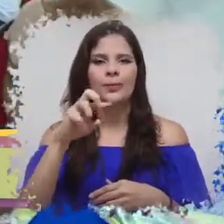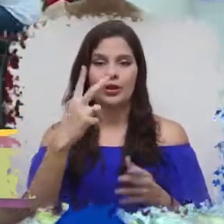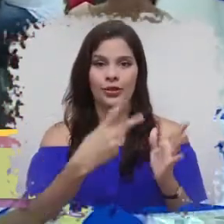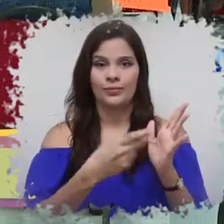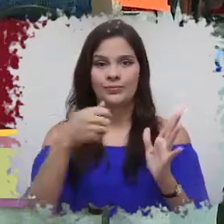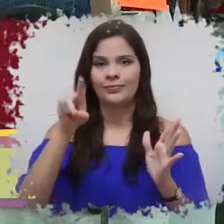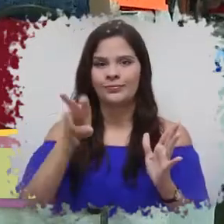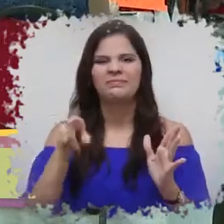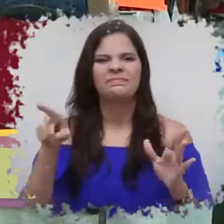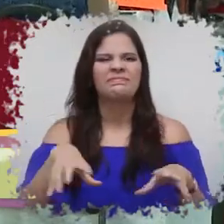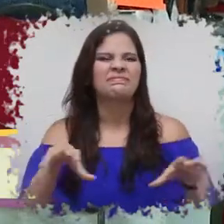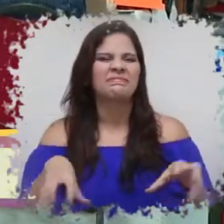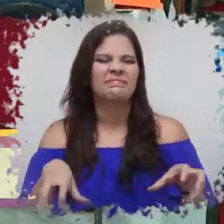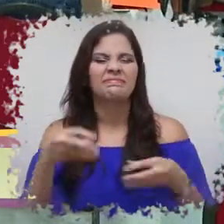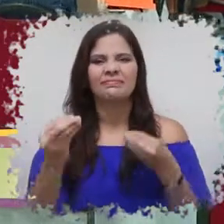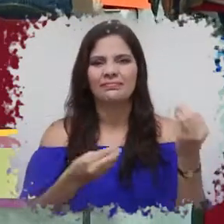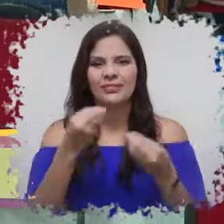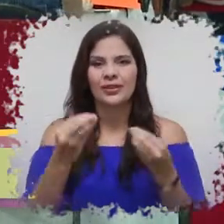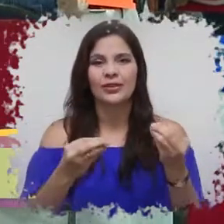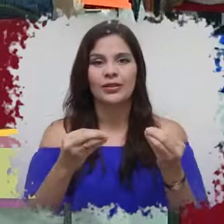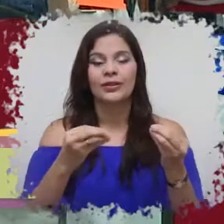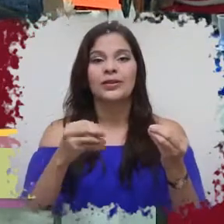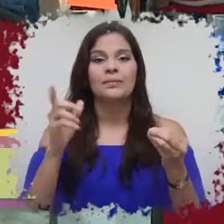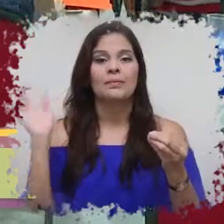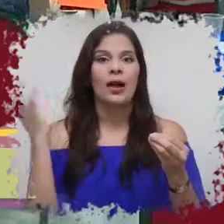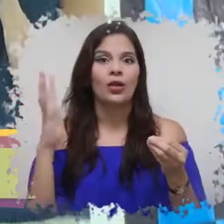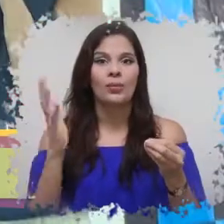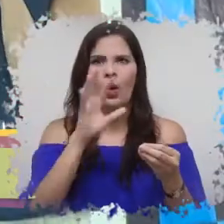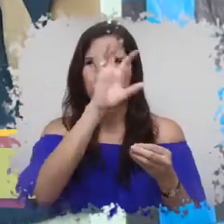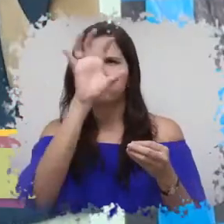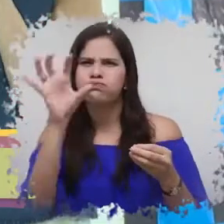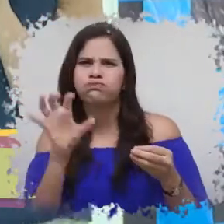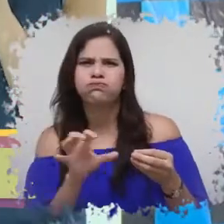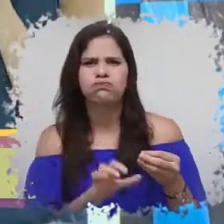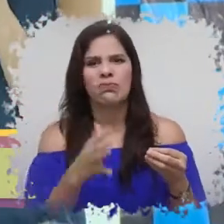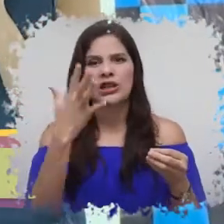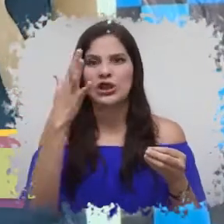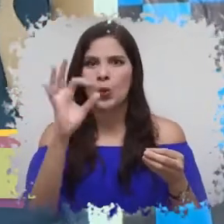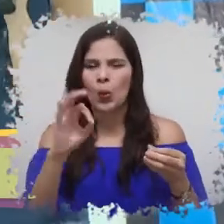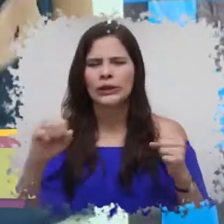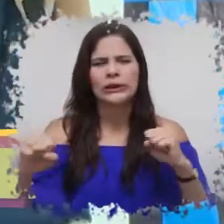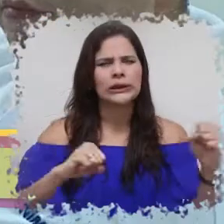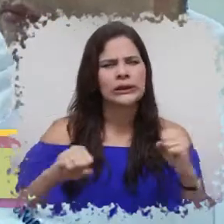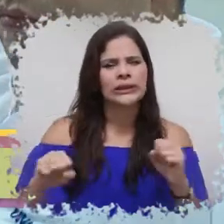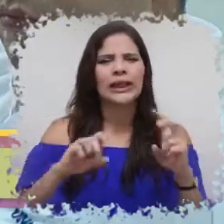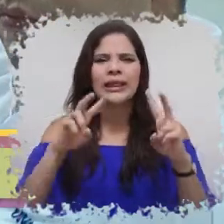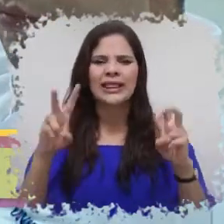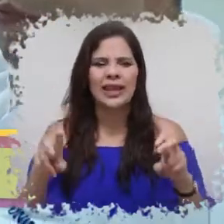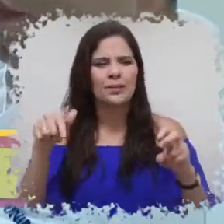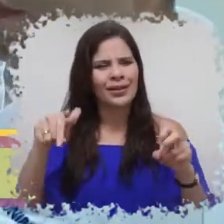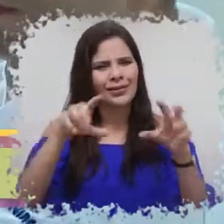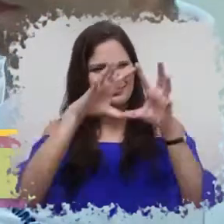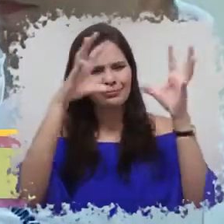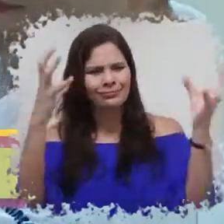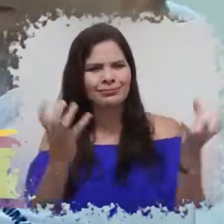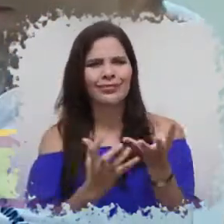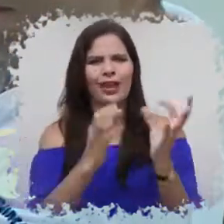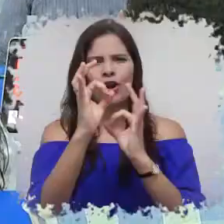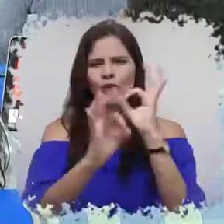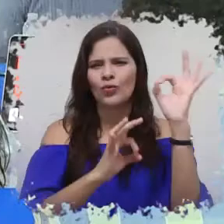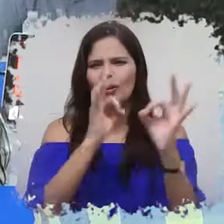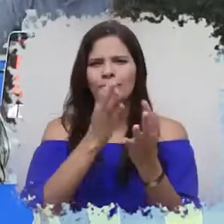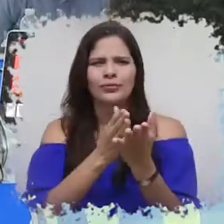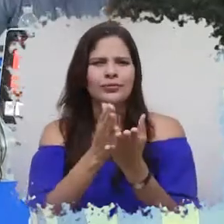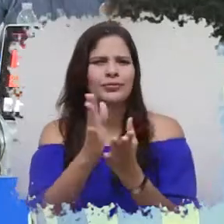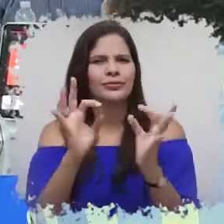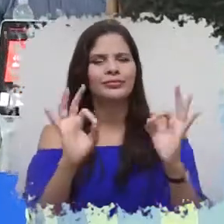evento que de forma simultánea se cumple en más de medio centenar de países con el objetivo de reflexionar sobre la sostenibilidad del planeta,